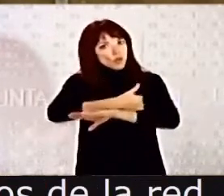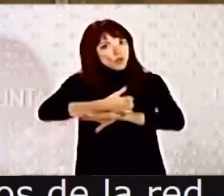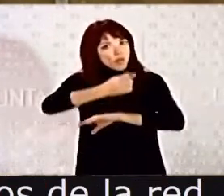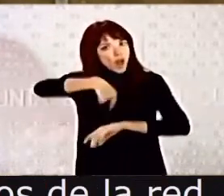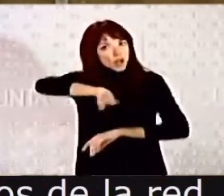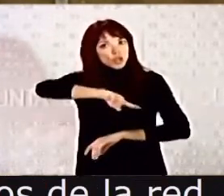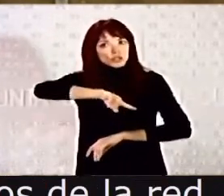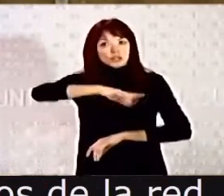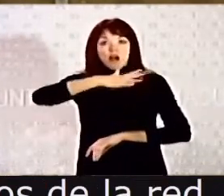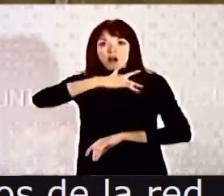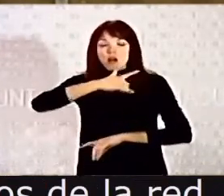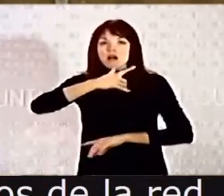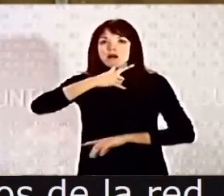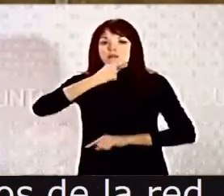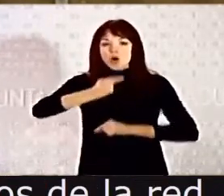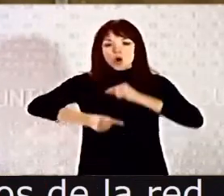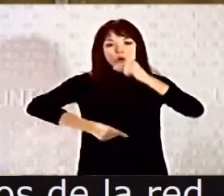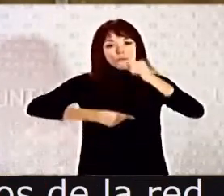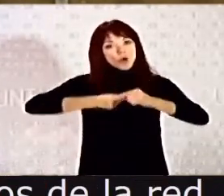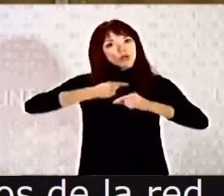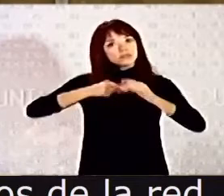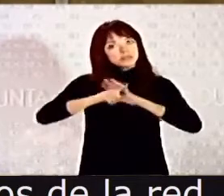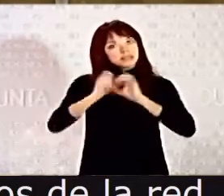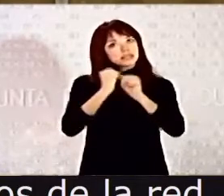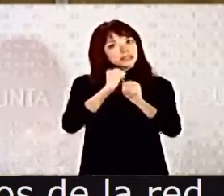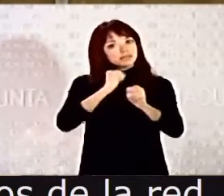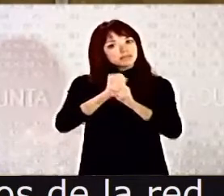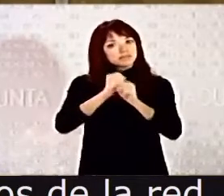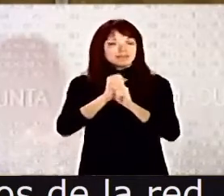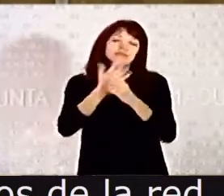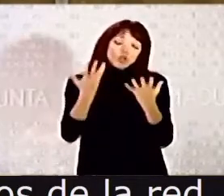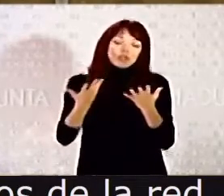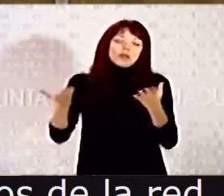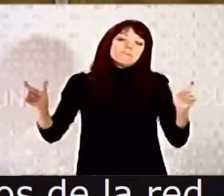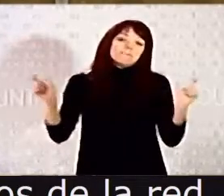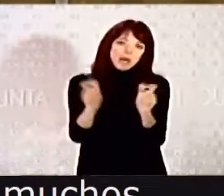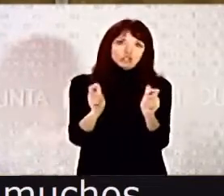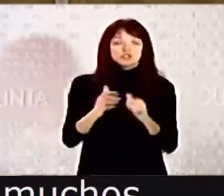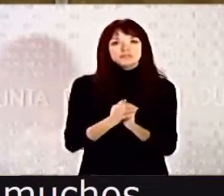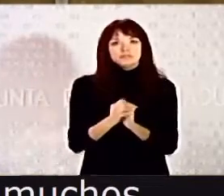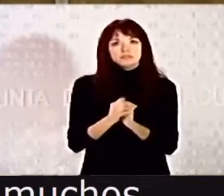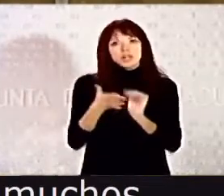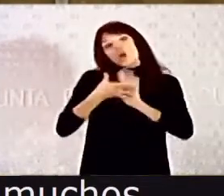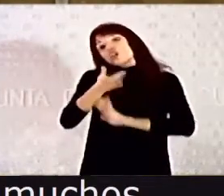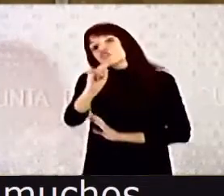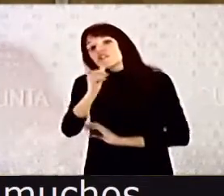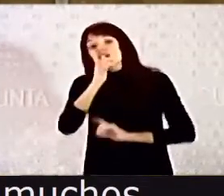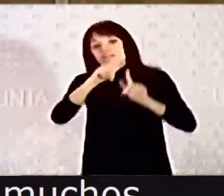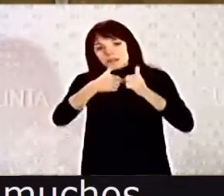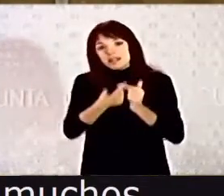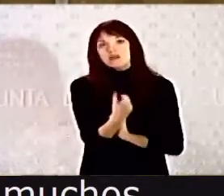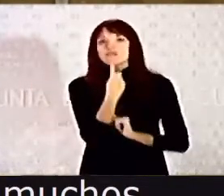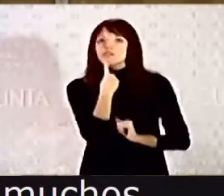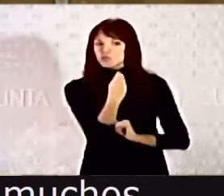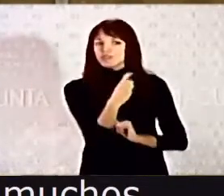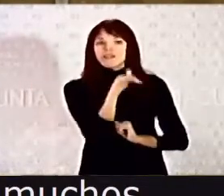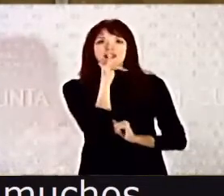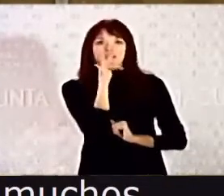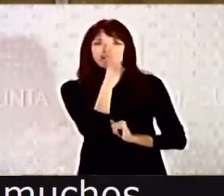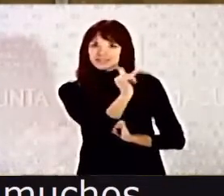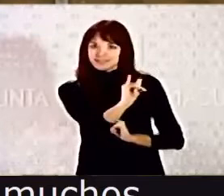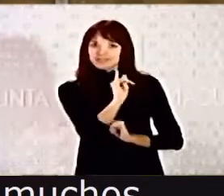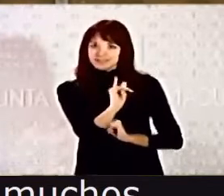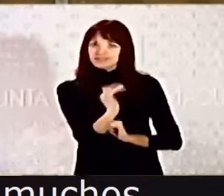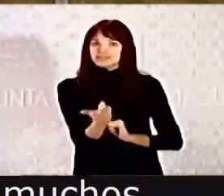pues probablemente sean mucho menos. Eso no quiere decir que no sigan existiendo familias que tienen dificultades y que no sigan